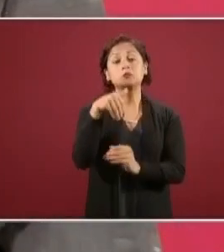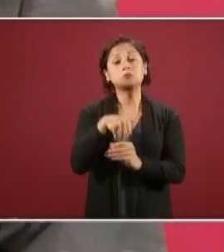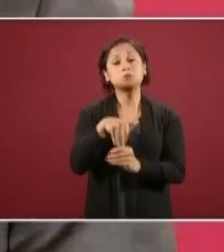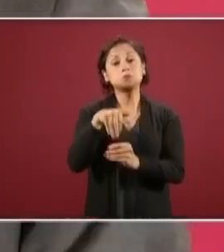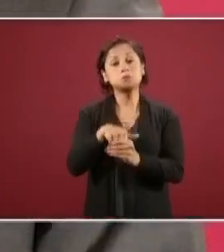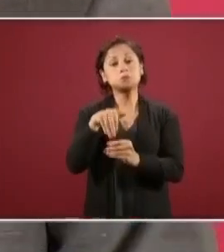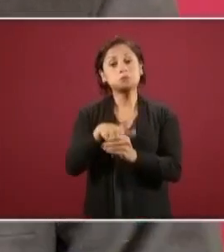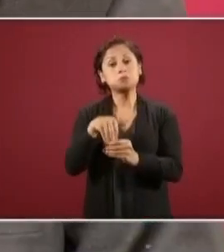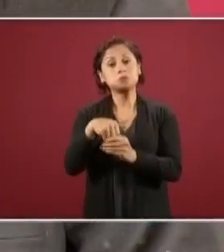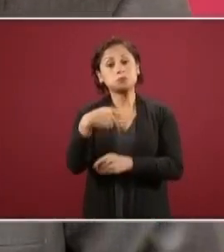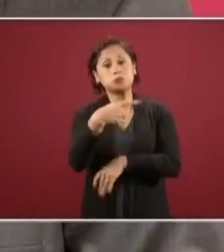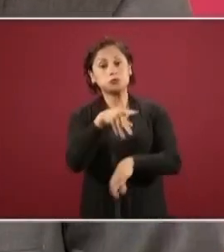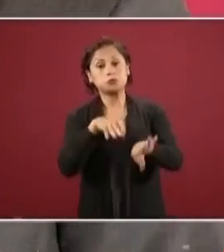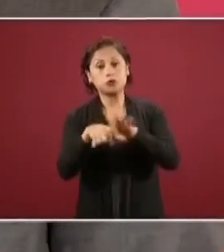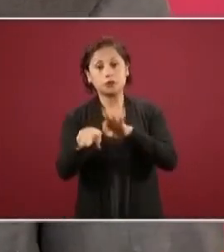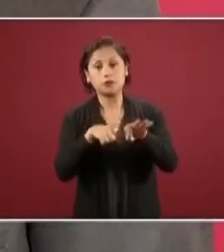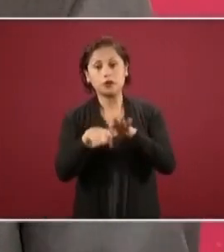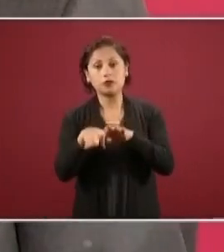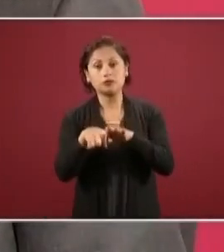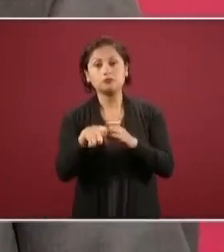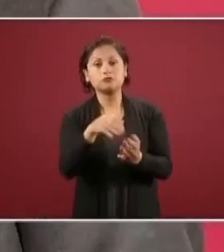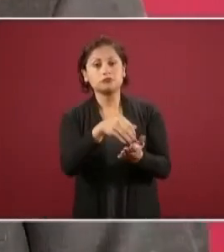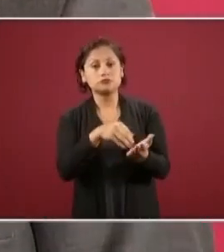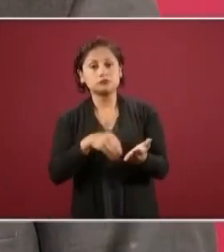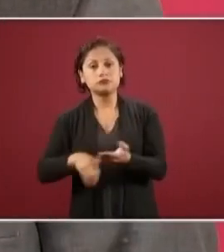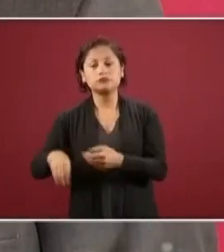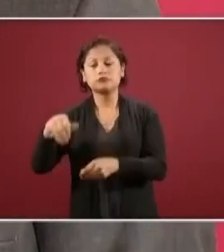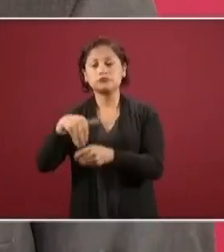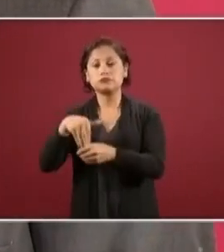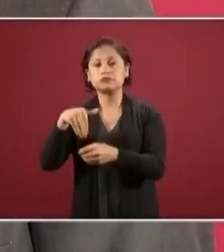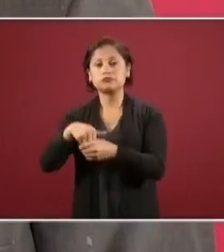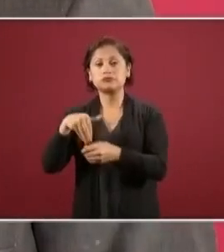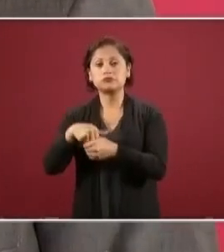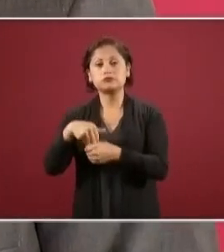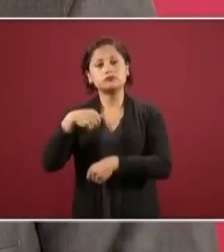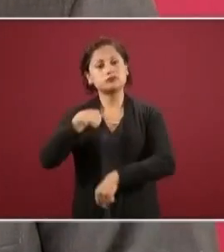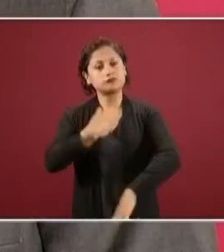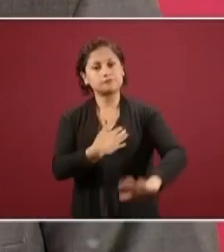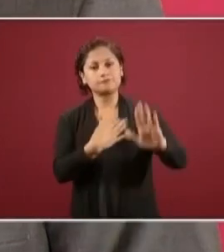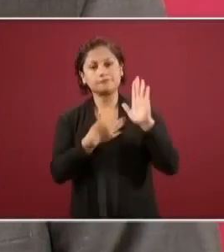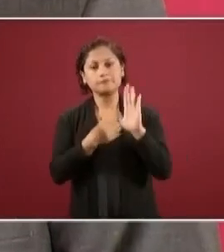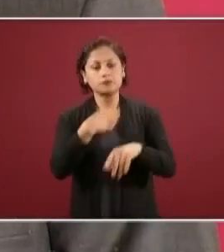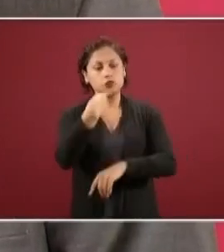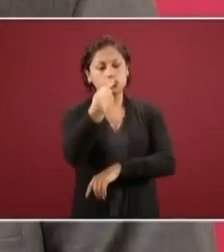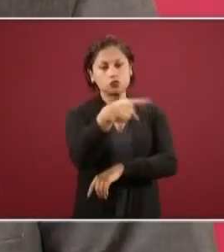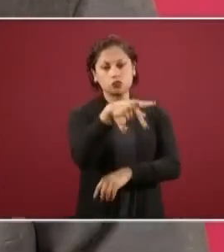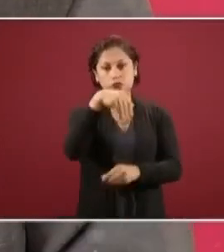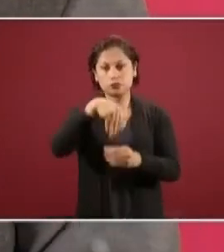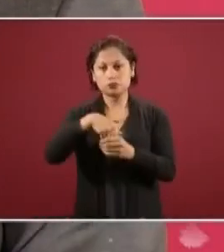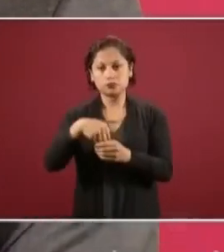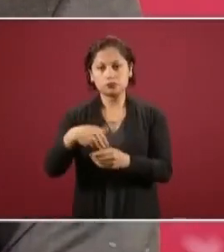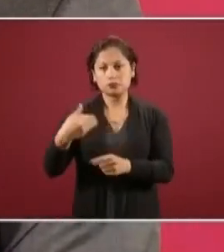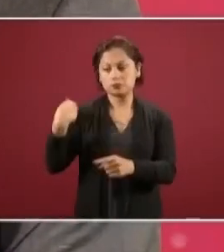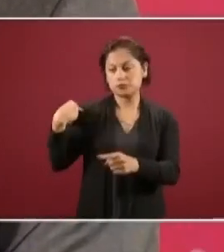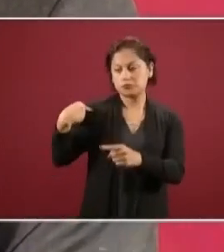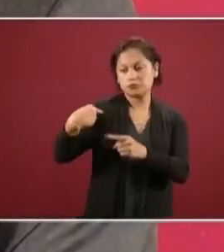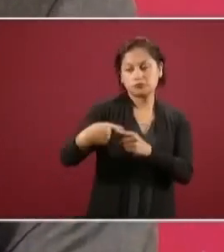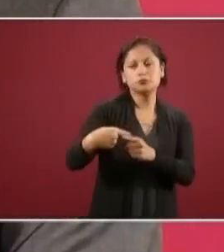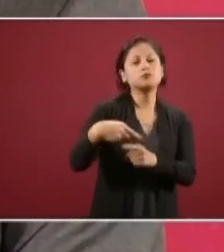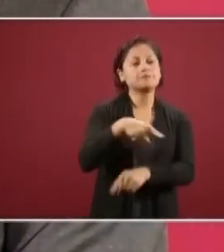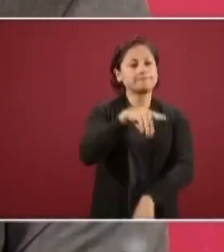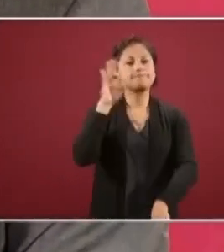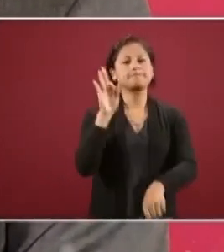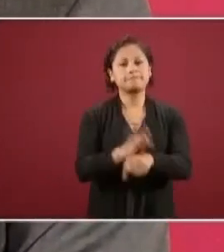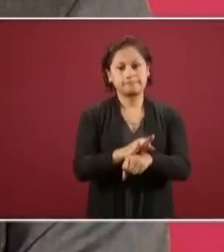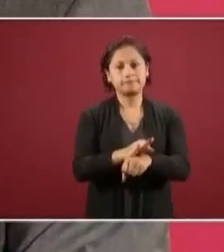entonces candidato y excandidato, sobre que estaba financiado por Venezuela. Pero bueno, pues ahí todo lo desnuda. Entonces yo creo que era muy importante planteárselo